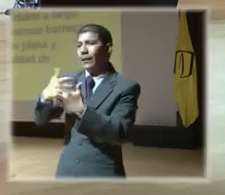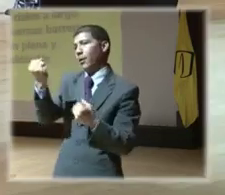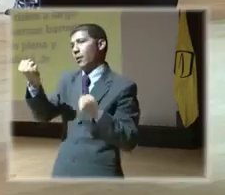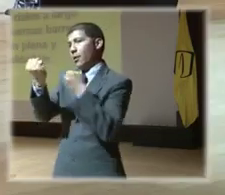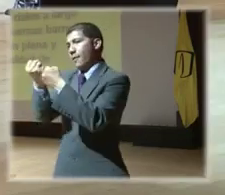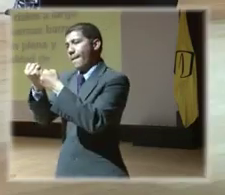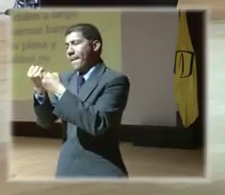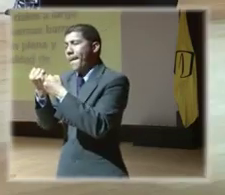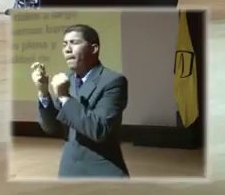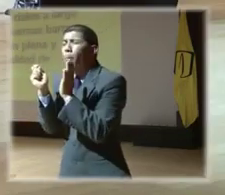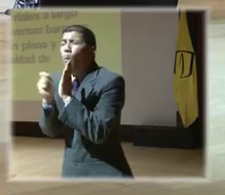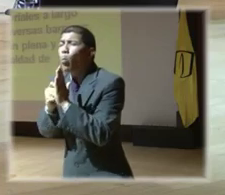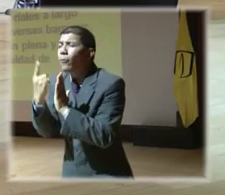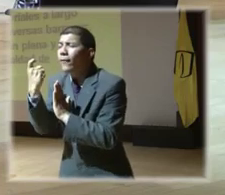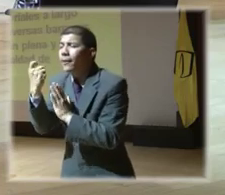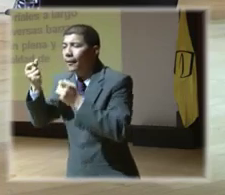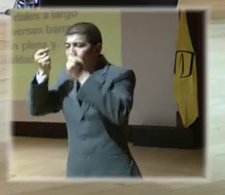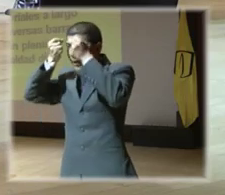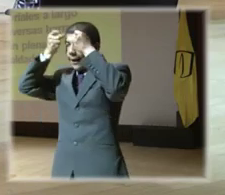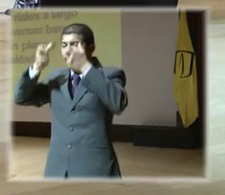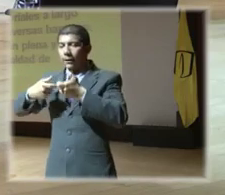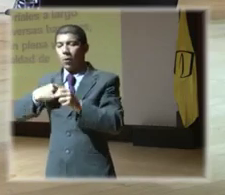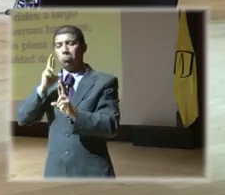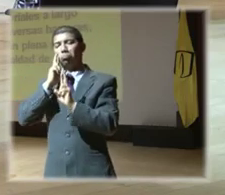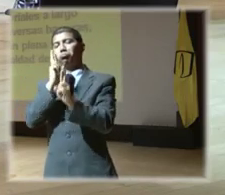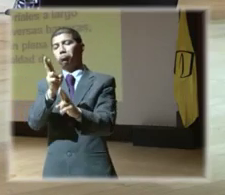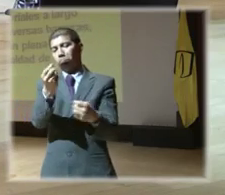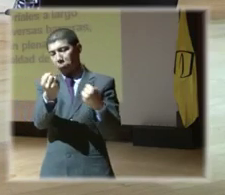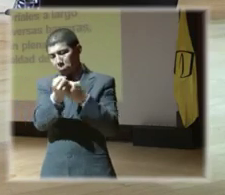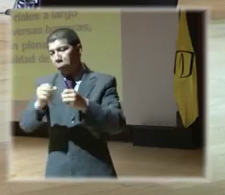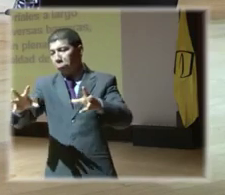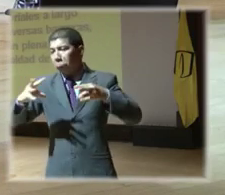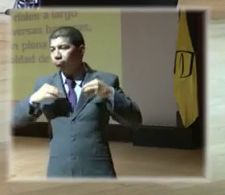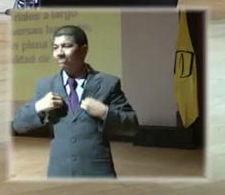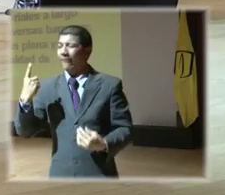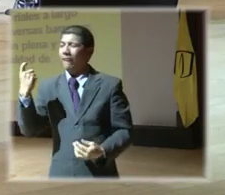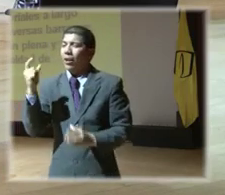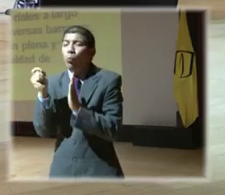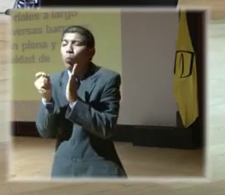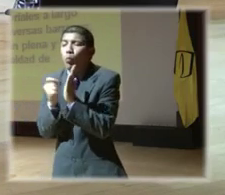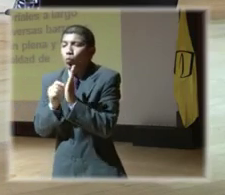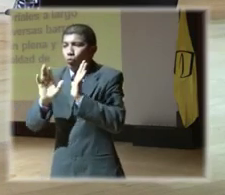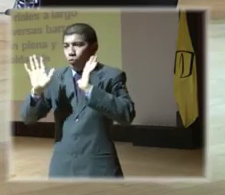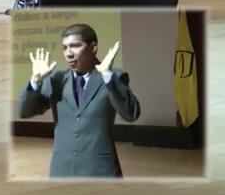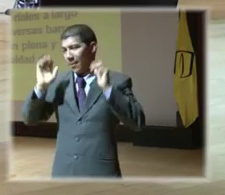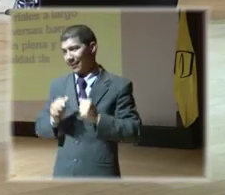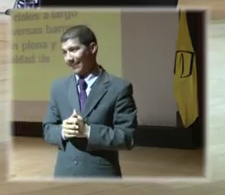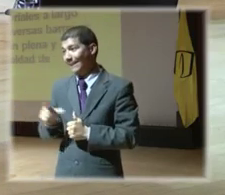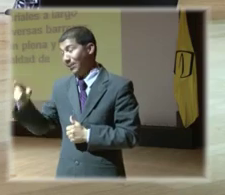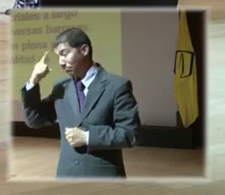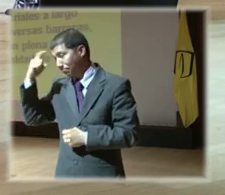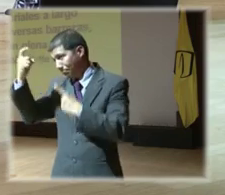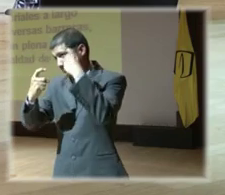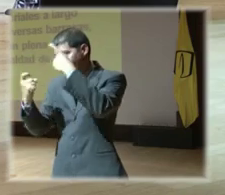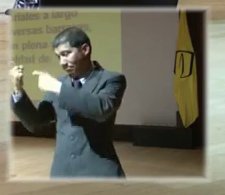válidos legalmente, y ese paso tenemos que hacerlo en colaboración. Entonces, quiero agradecerles por haber venido